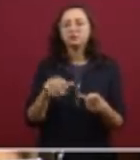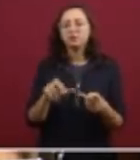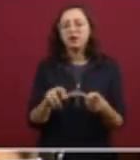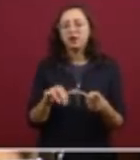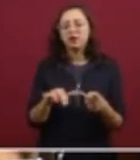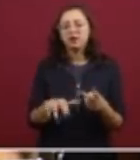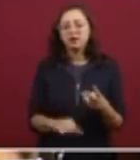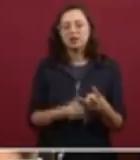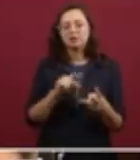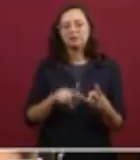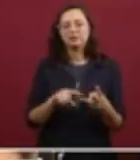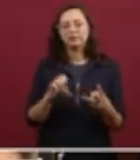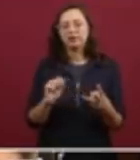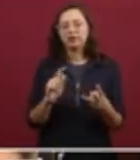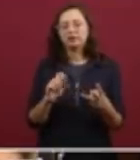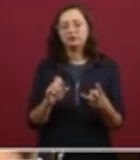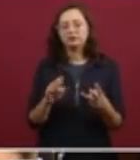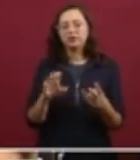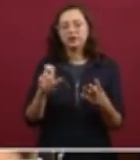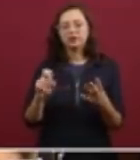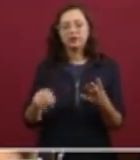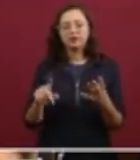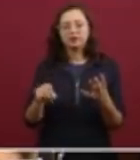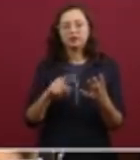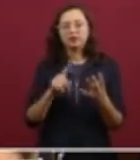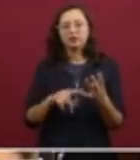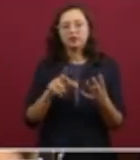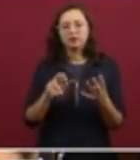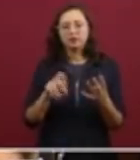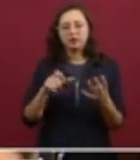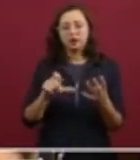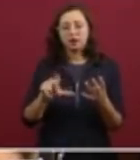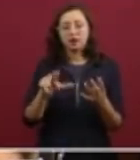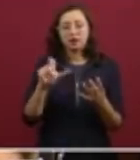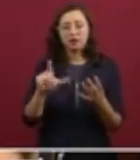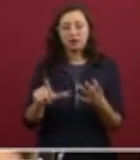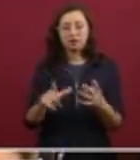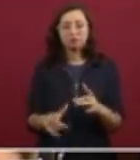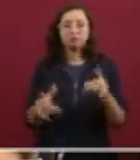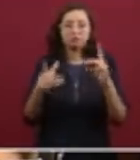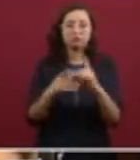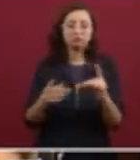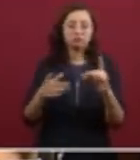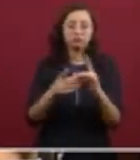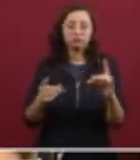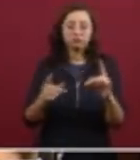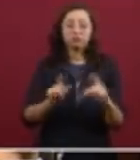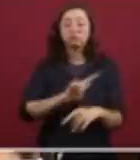la maestra Raquel Sosa. Terminando la exposición, abrimos